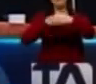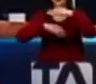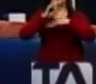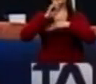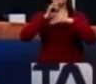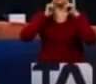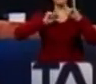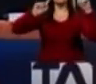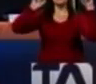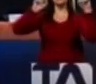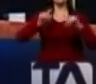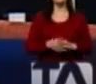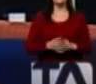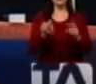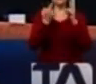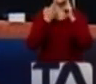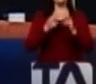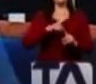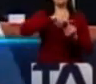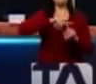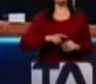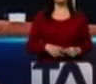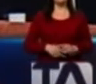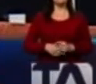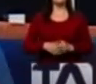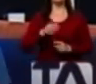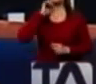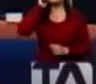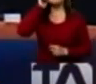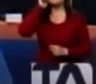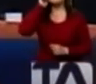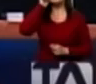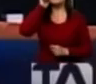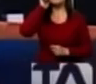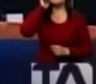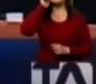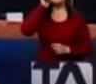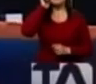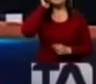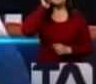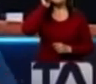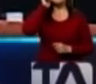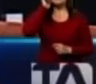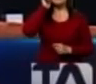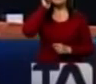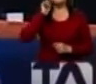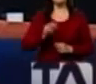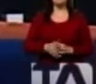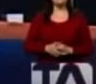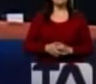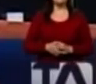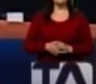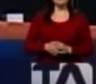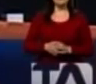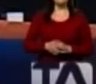está expandiendo, ¿no? Está dando resultado, ¿no? Y lo empiezas como que voy a ayudar a mi hijo haciendo esto y nunca te piensas que puedes llegar así